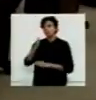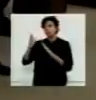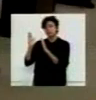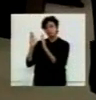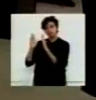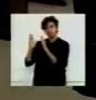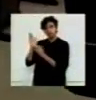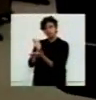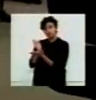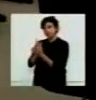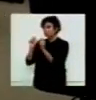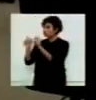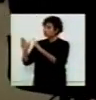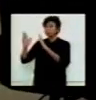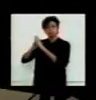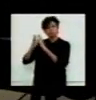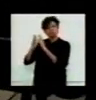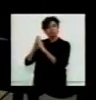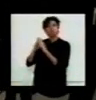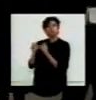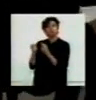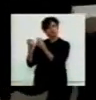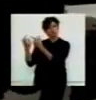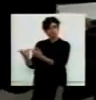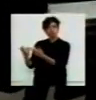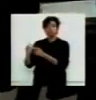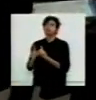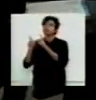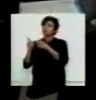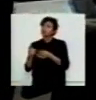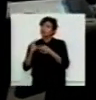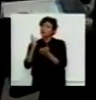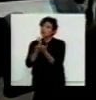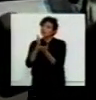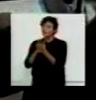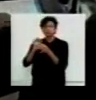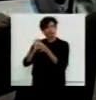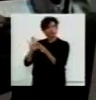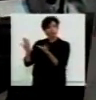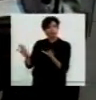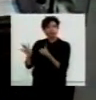Bernardo Boló, que es un abogado chaqueño